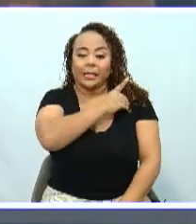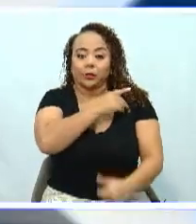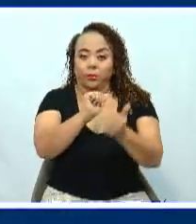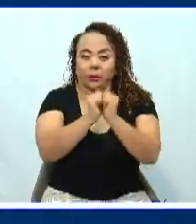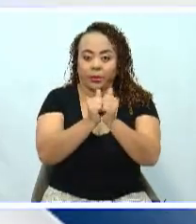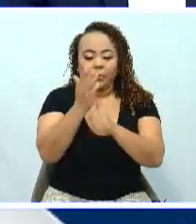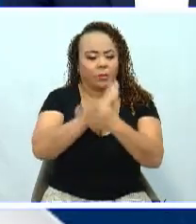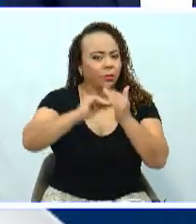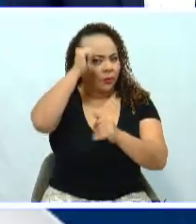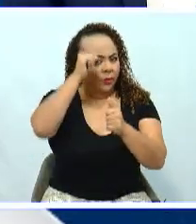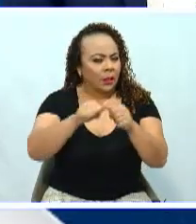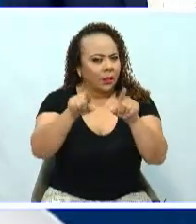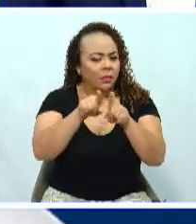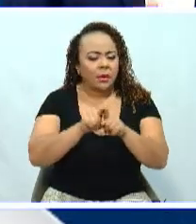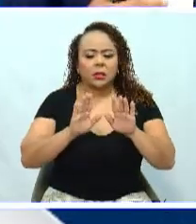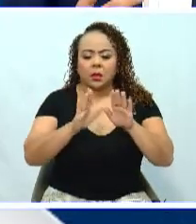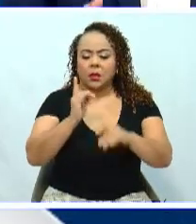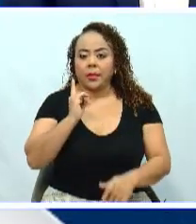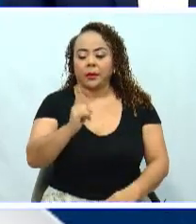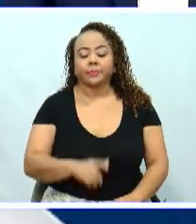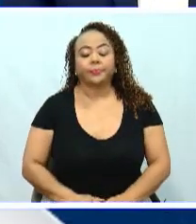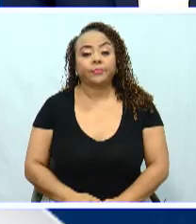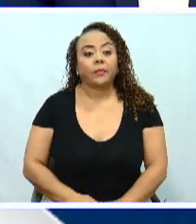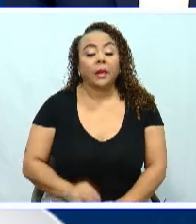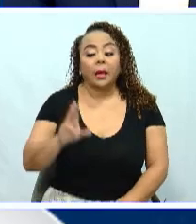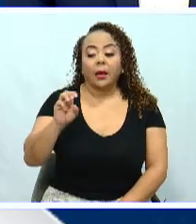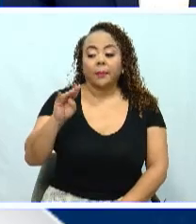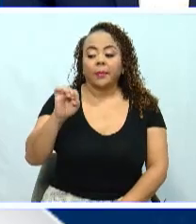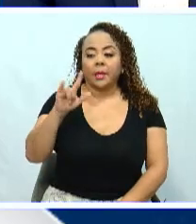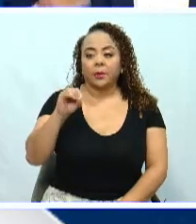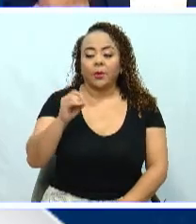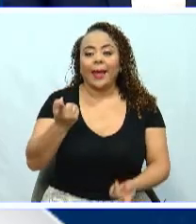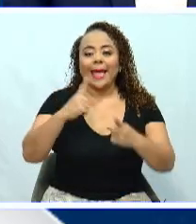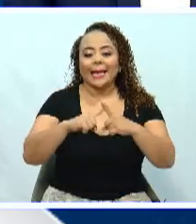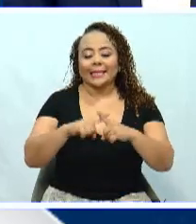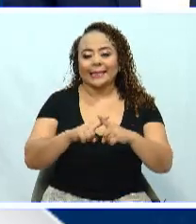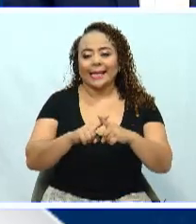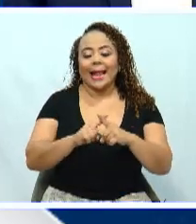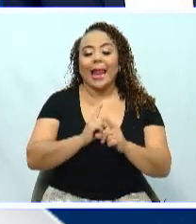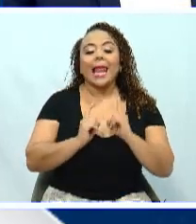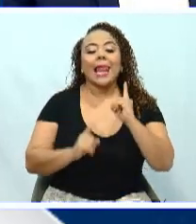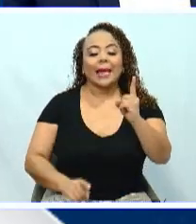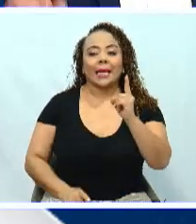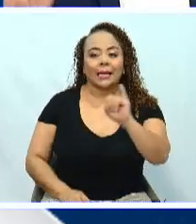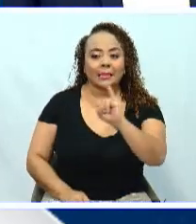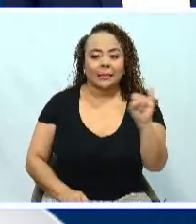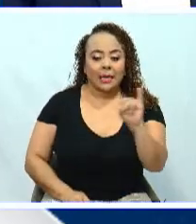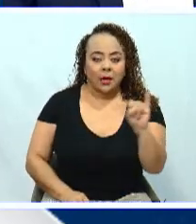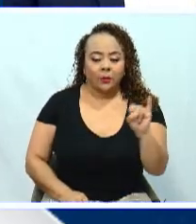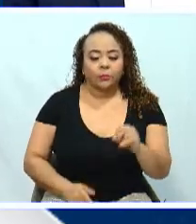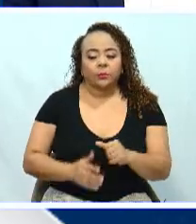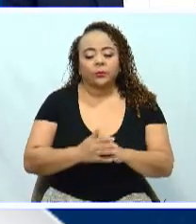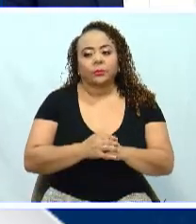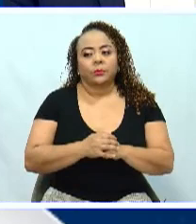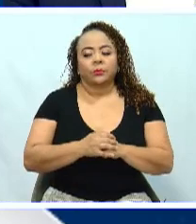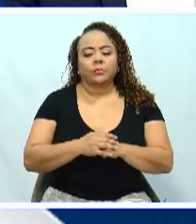que lo algunos lo recordarán también un gran lateral Emilio izaguirre ex lateral el lateral izquierdo de la selección catrachi de